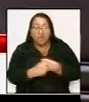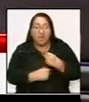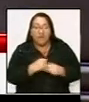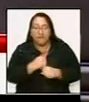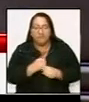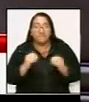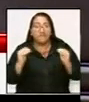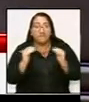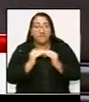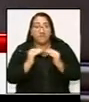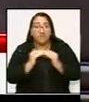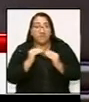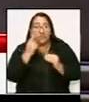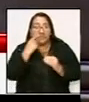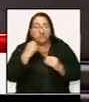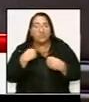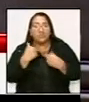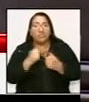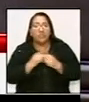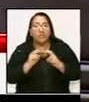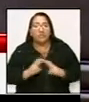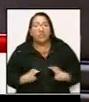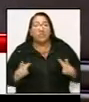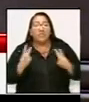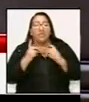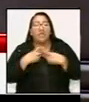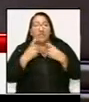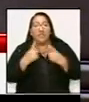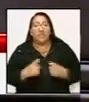igual que los hombres, se debe a su valor y dignidad.